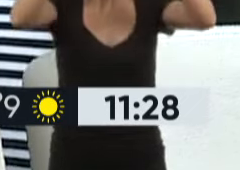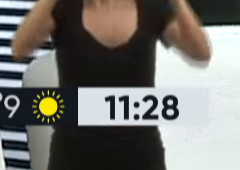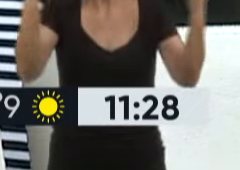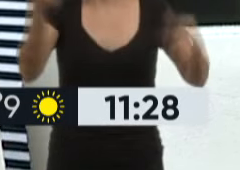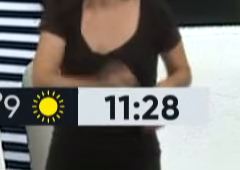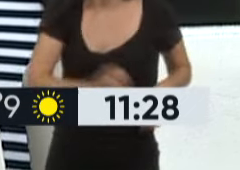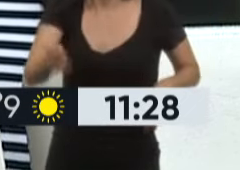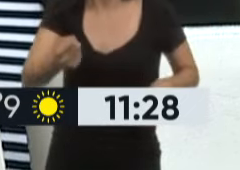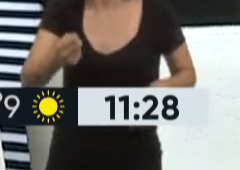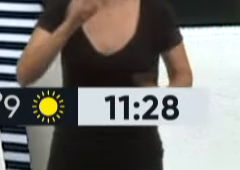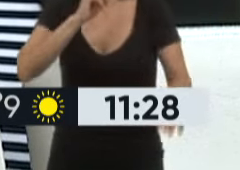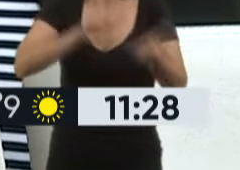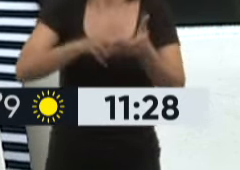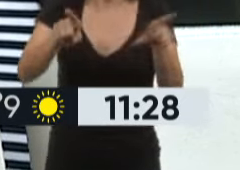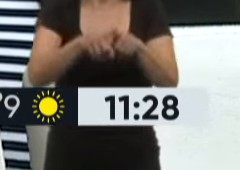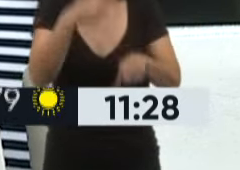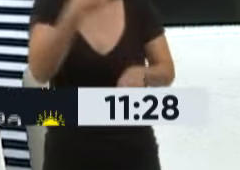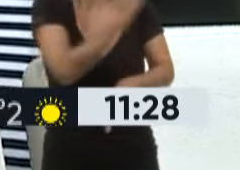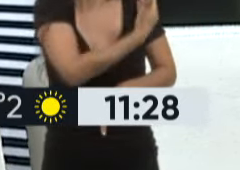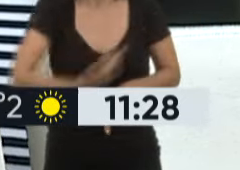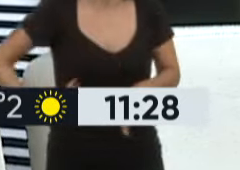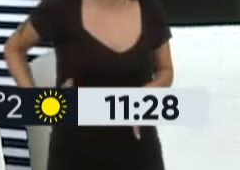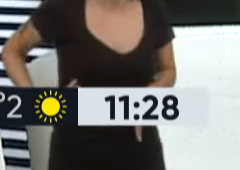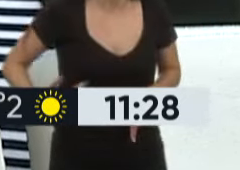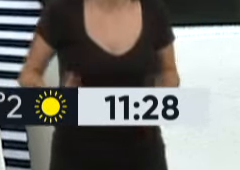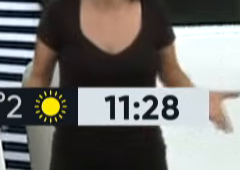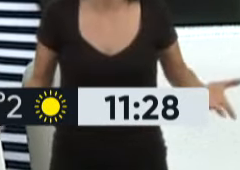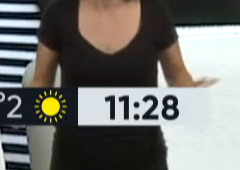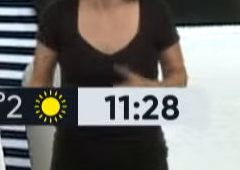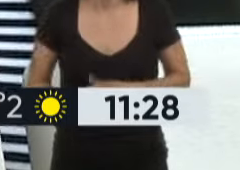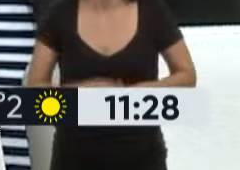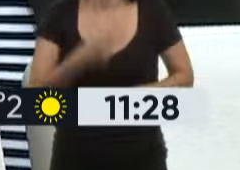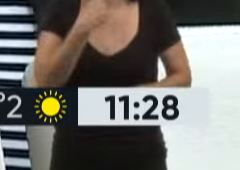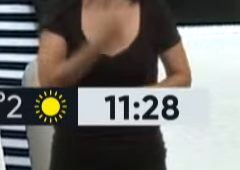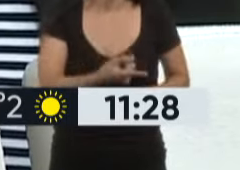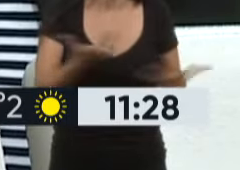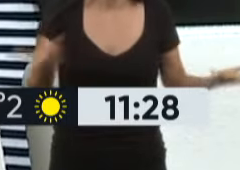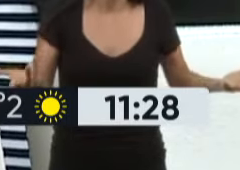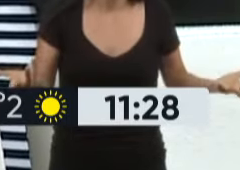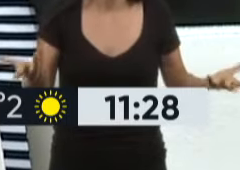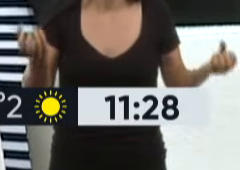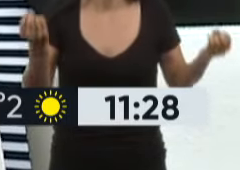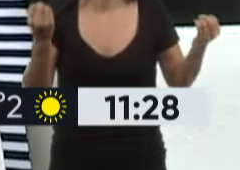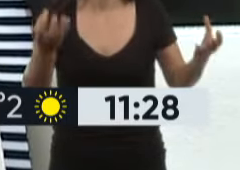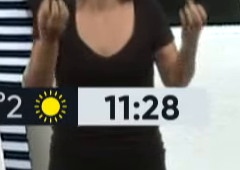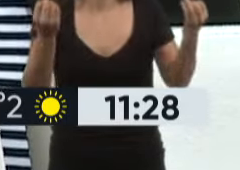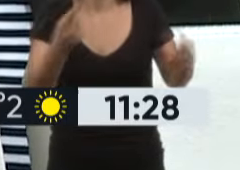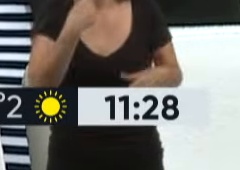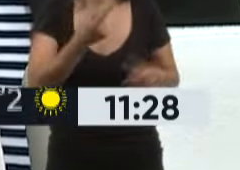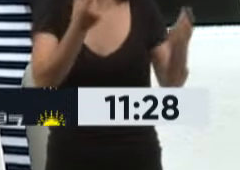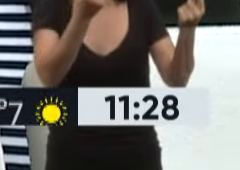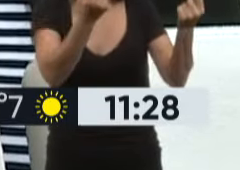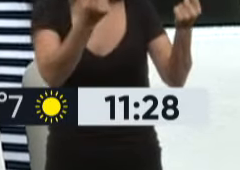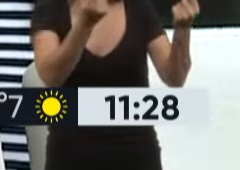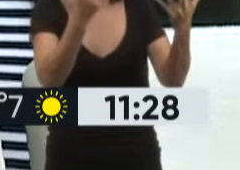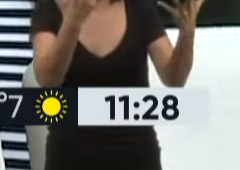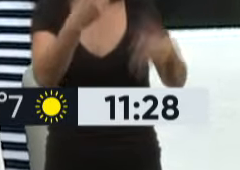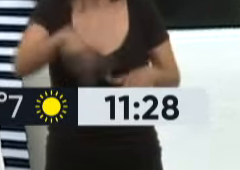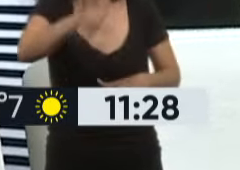fiscal del cual el gobierno se se congratula y y y que es bien valorado por la